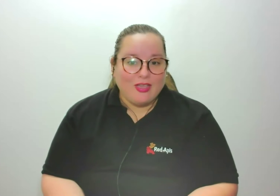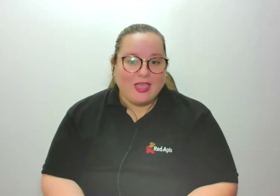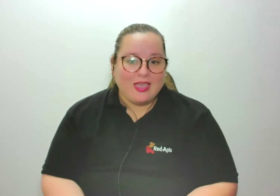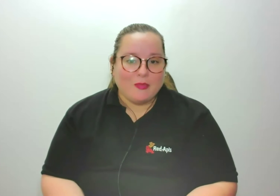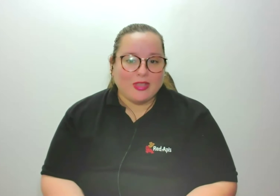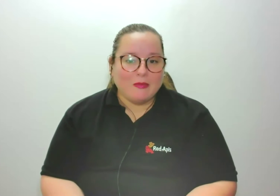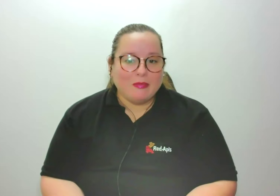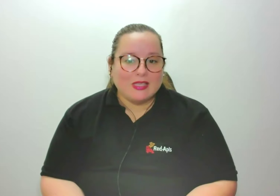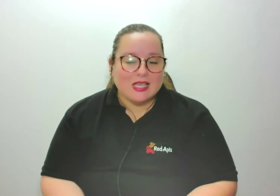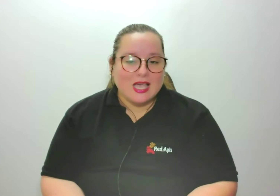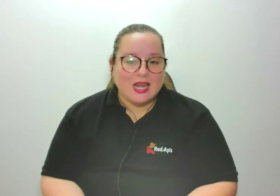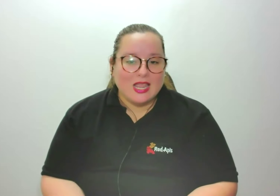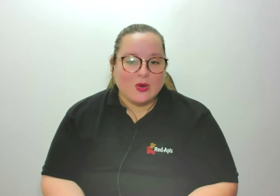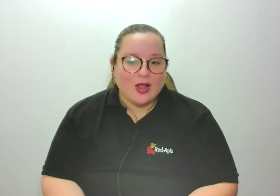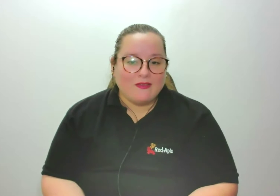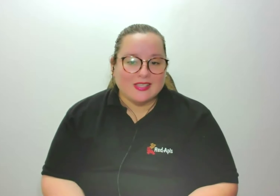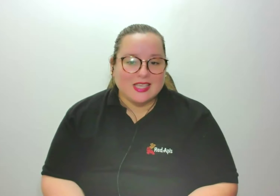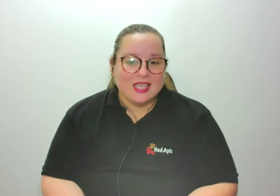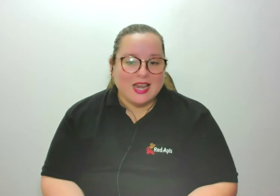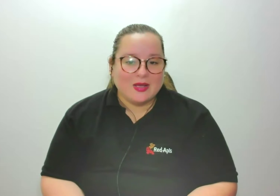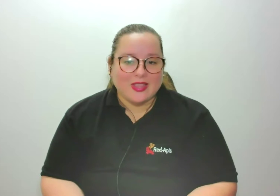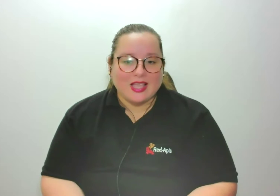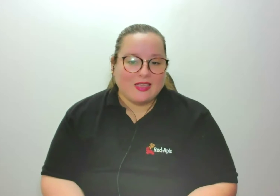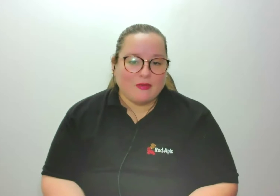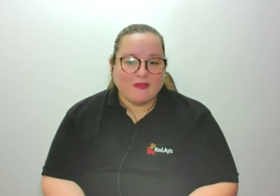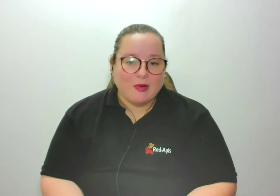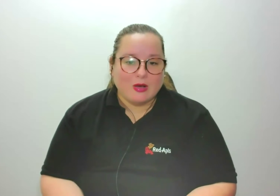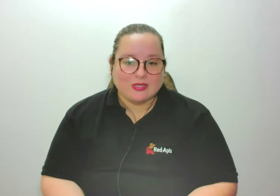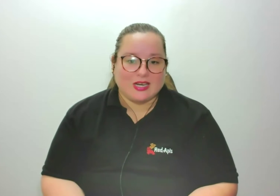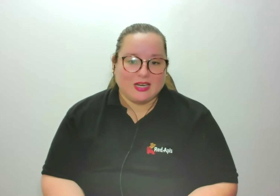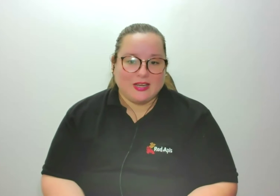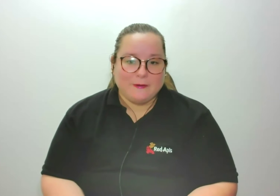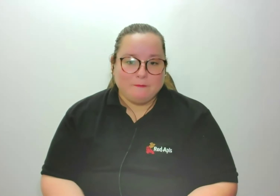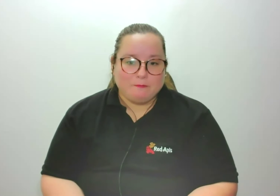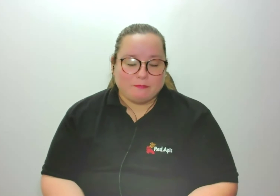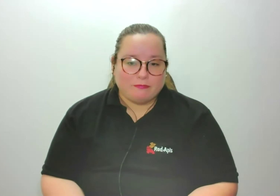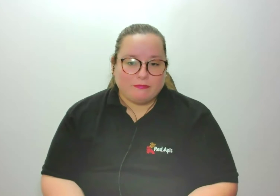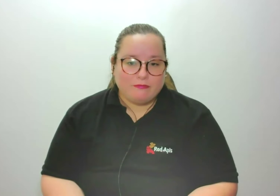aprendiendo y después también pensar en cuál va a ser la lingüística, qué forma vamos a usar.